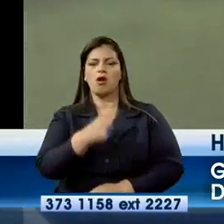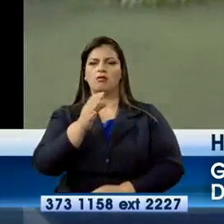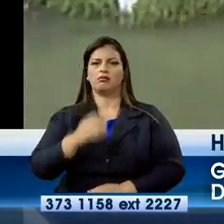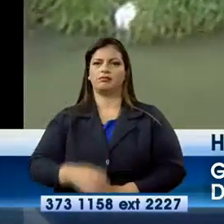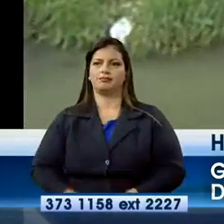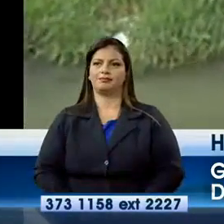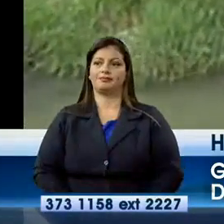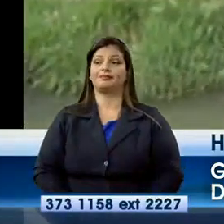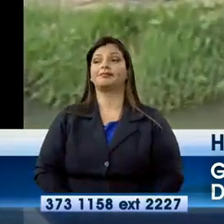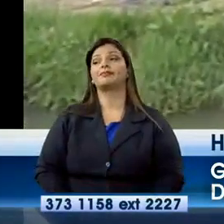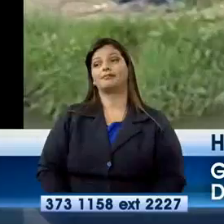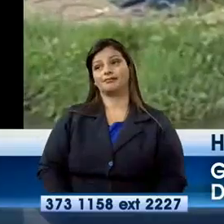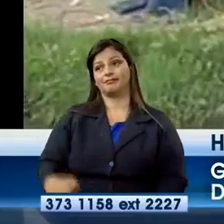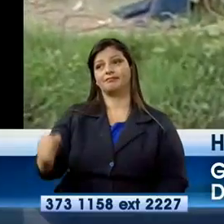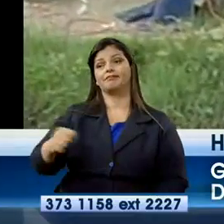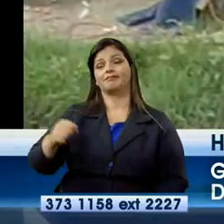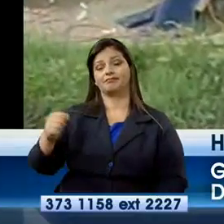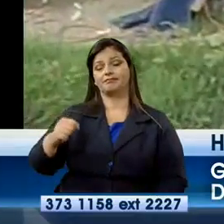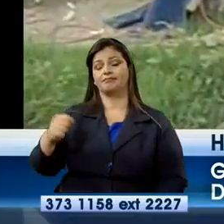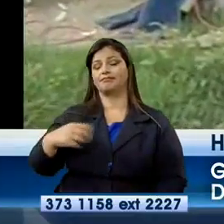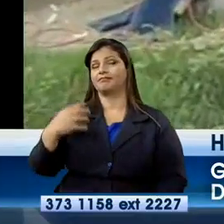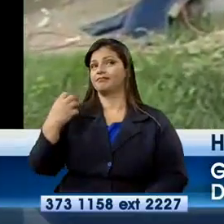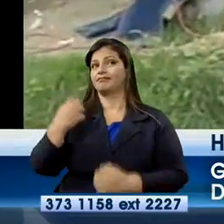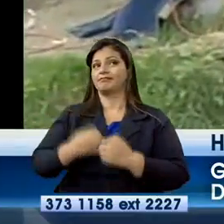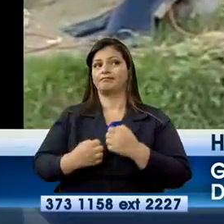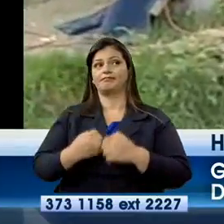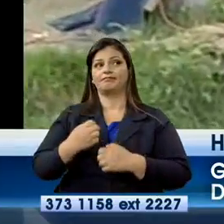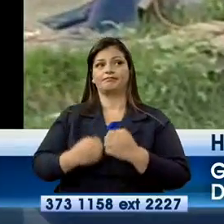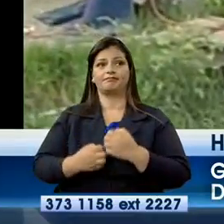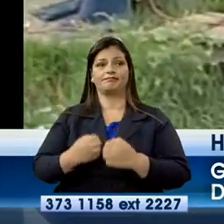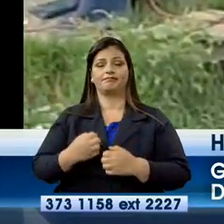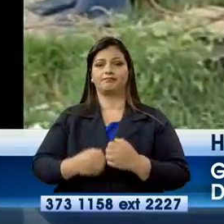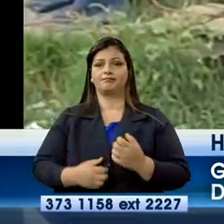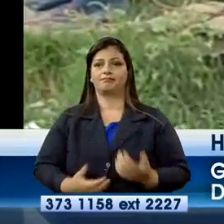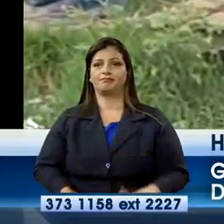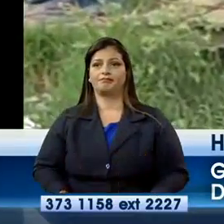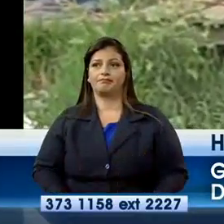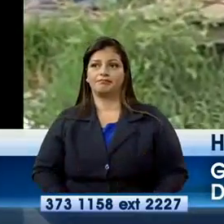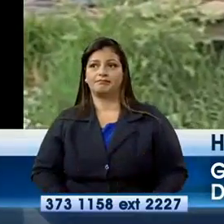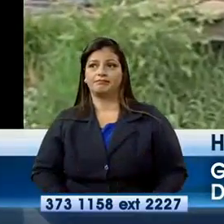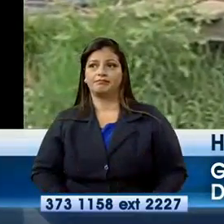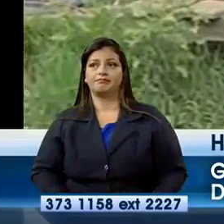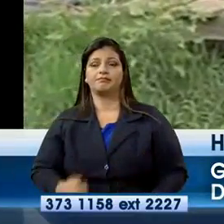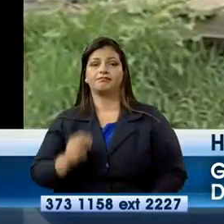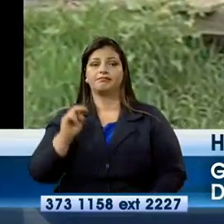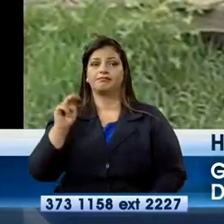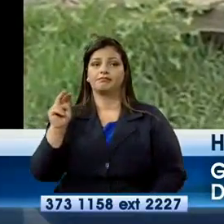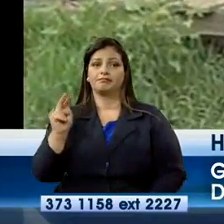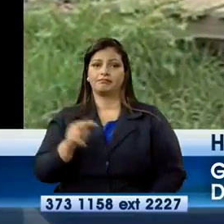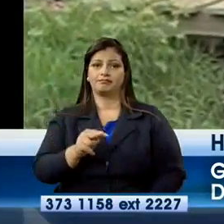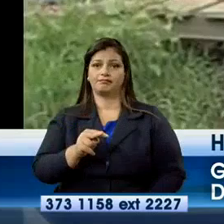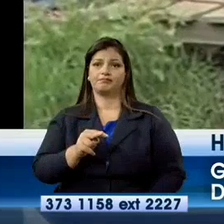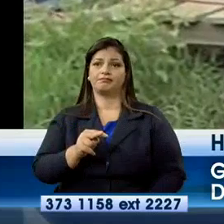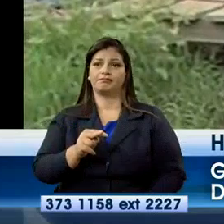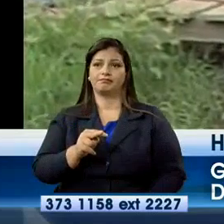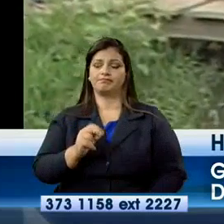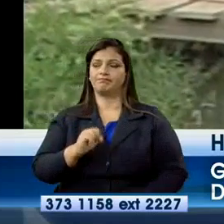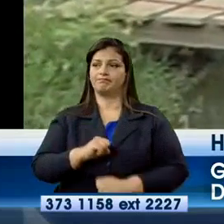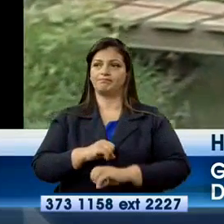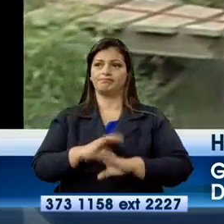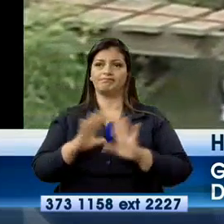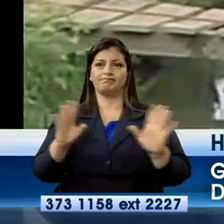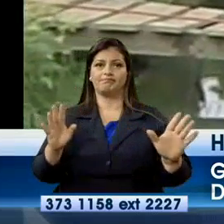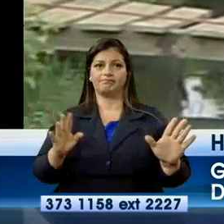otro problema que tenemos. Al quedar esta calle desestimada, se está convirtiendo, como usted ve, en escombreras por